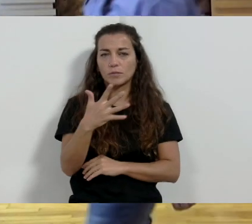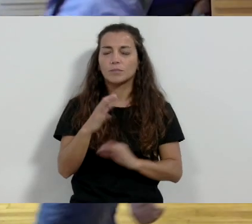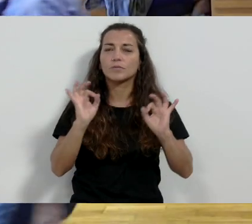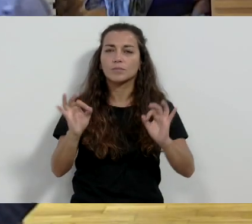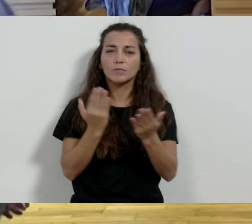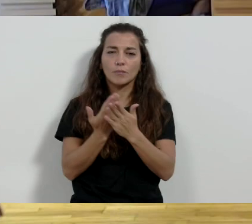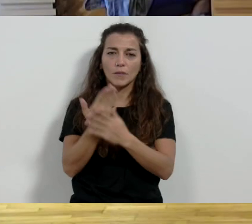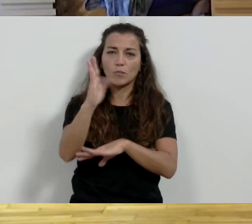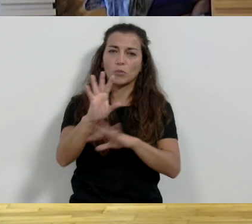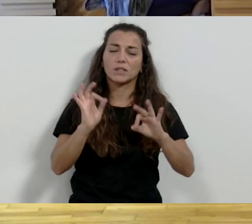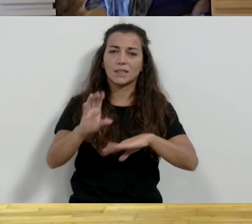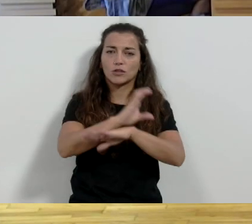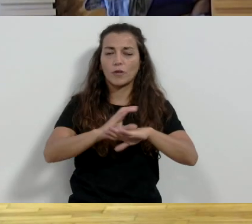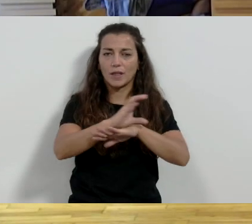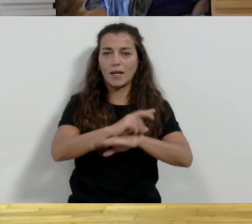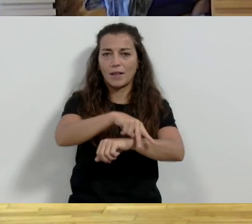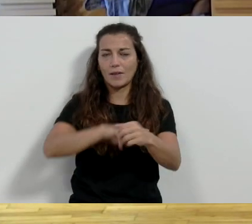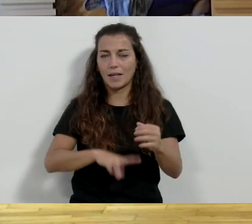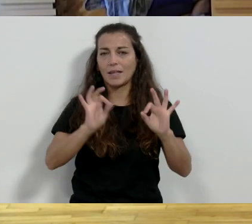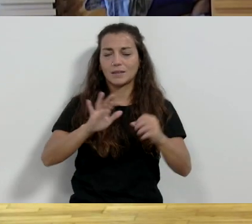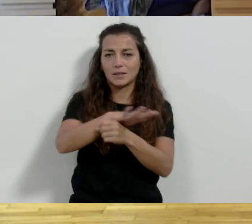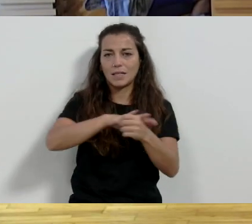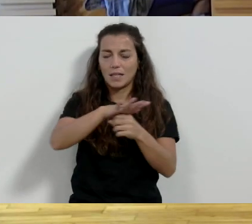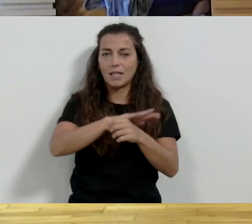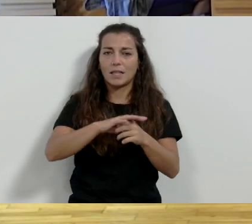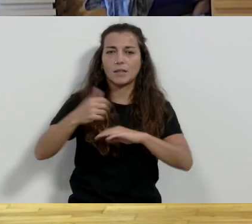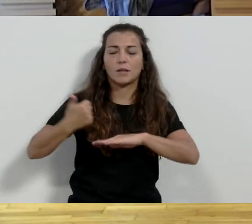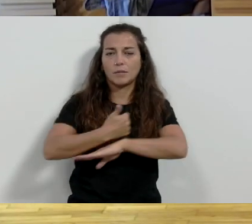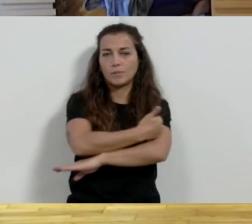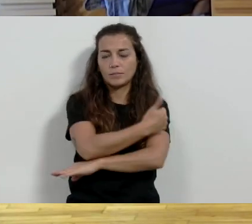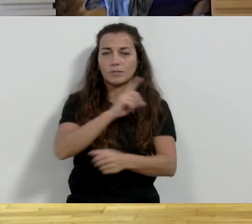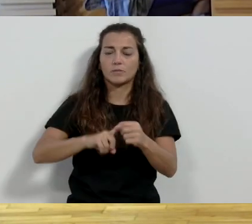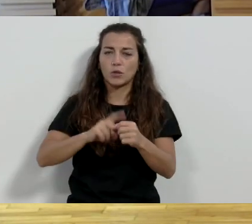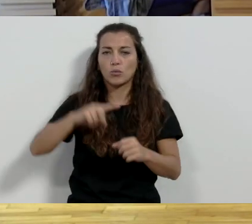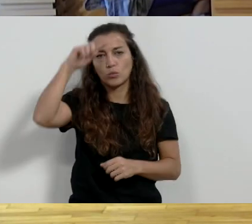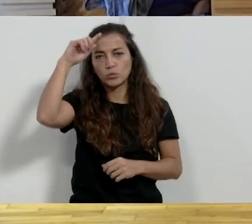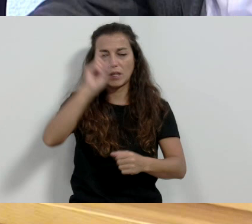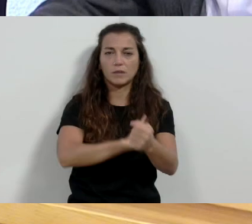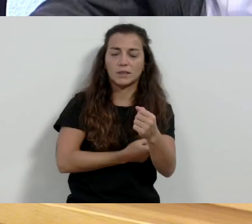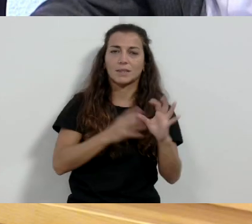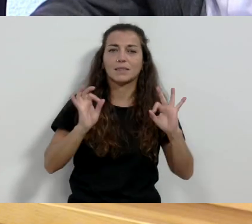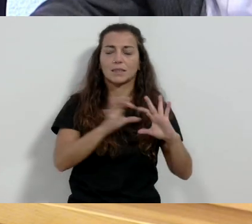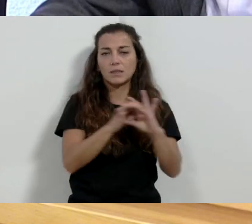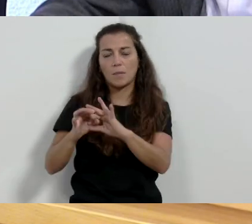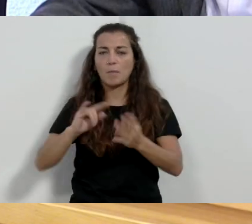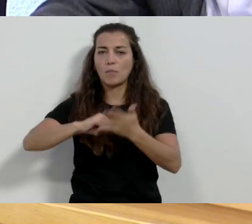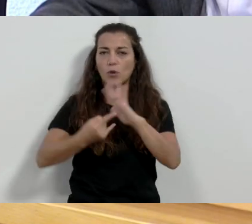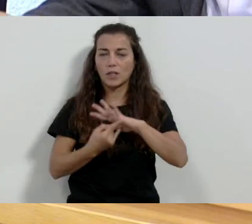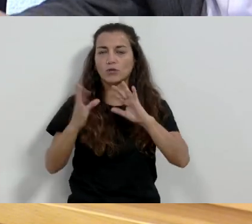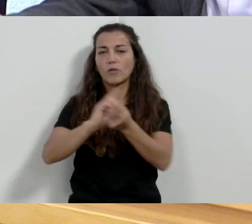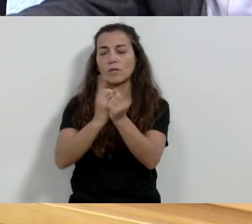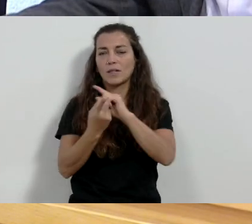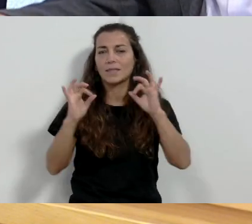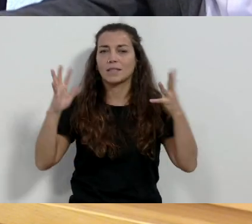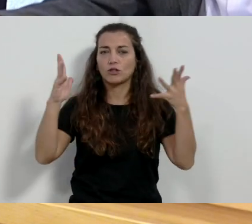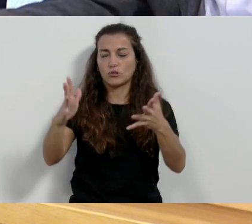propuesta de la concejala delegada del Área de Participación Ciudadana, Cultura y Deporte sobre aprobación del proyecto de modificación del reglamento de funcionamiento del Consejo